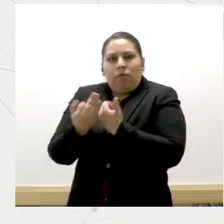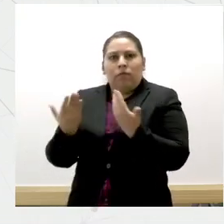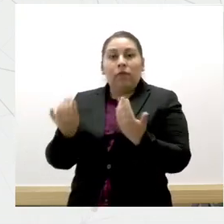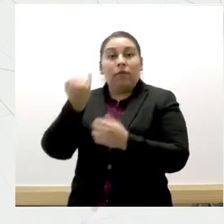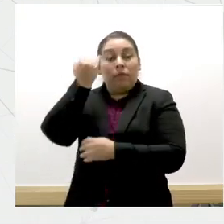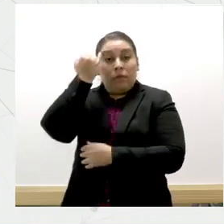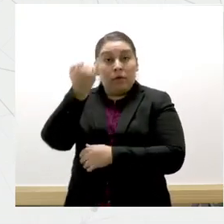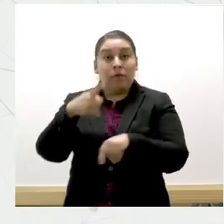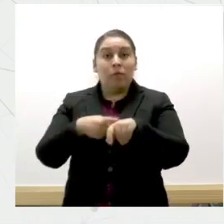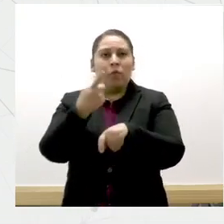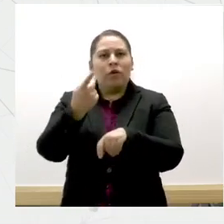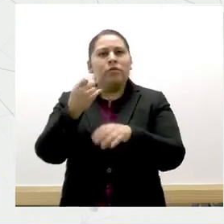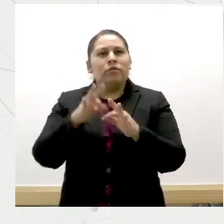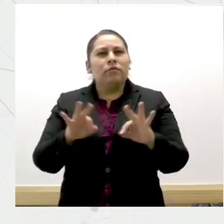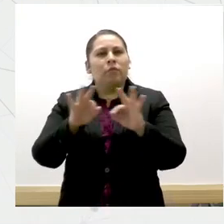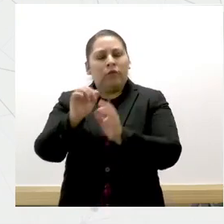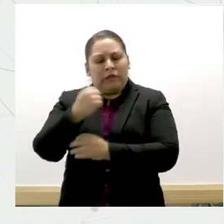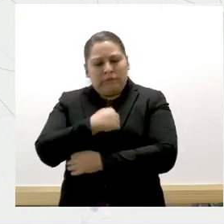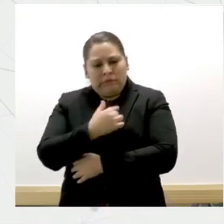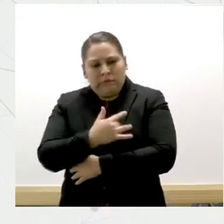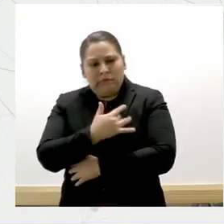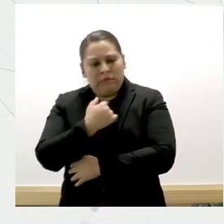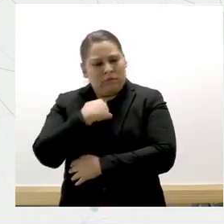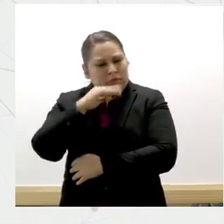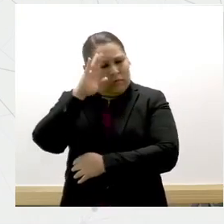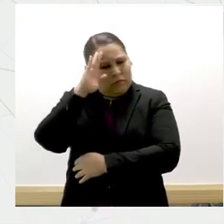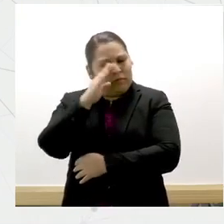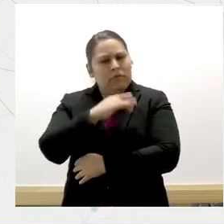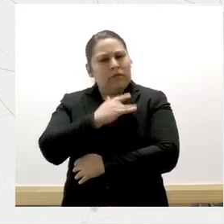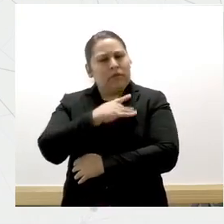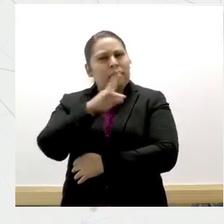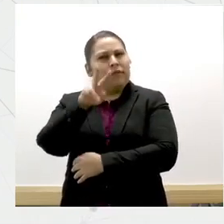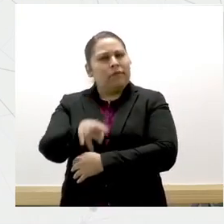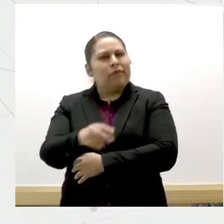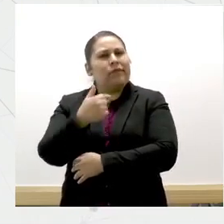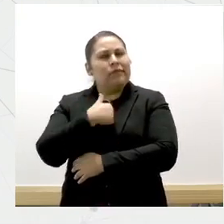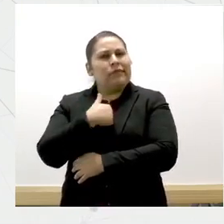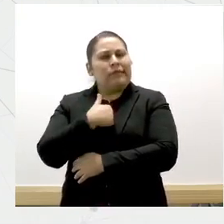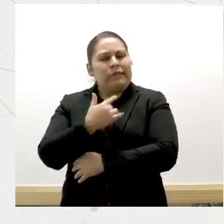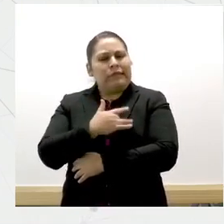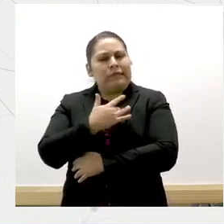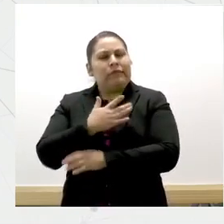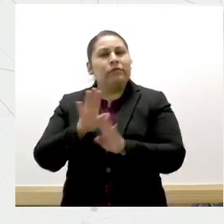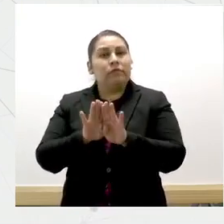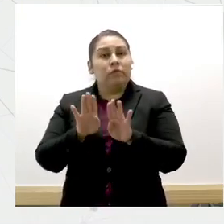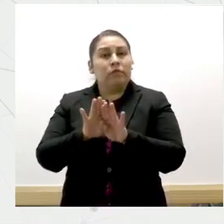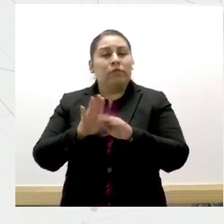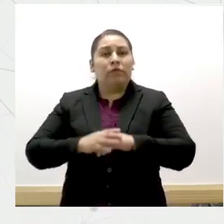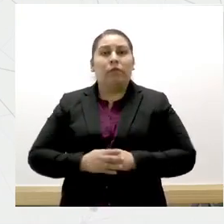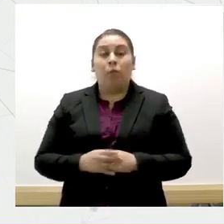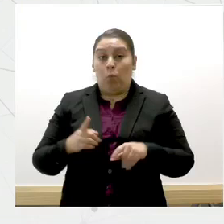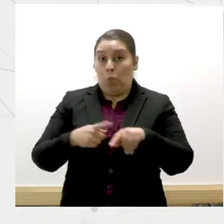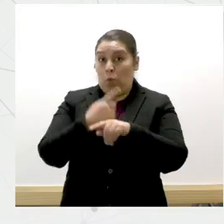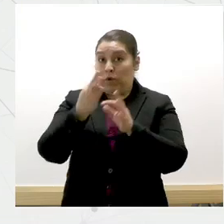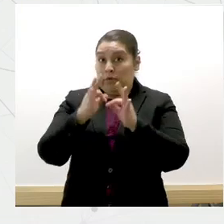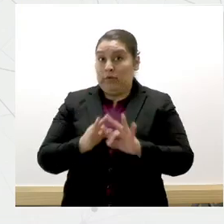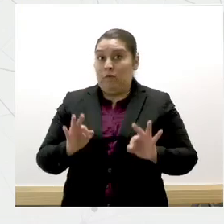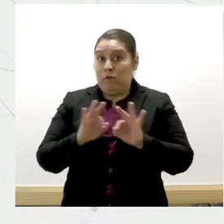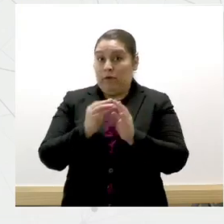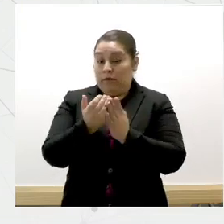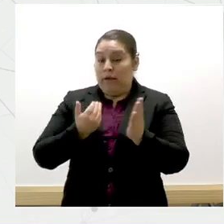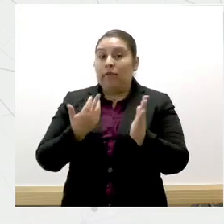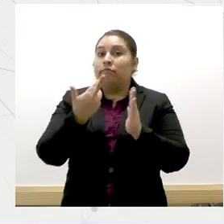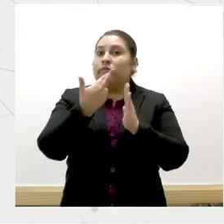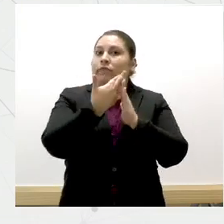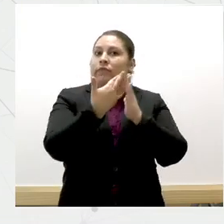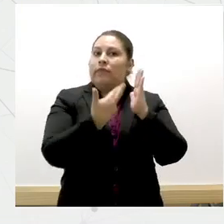que reflexionar sobre esta situación, ¿no? Y ver exactamente cómo lo hacemos, ¿no? El hecho de que haya un marco regulador es